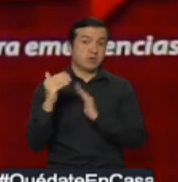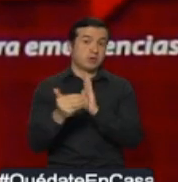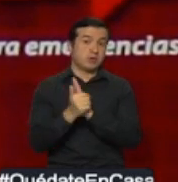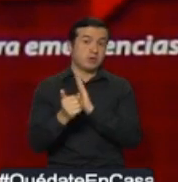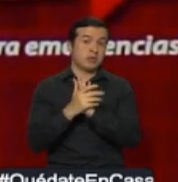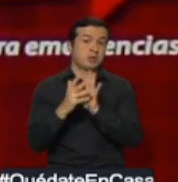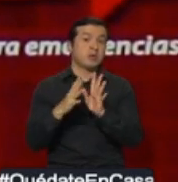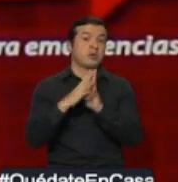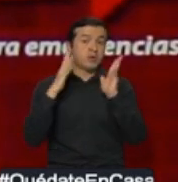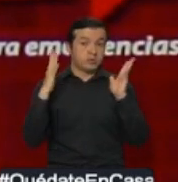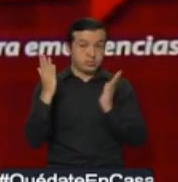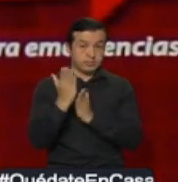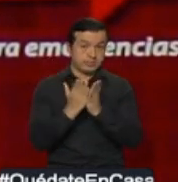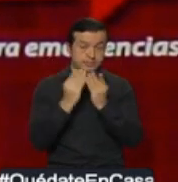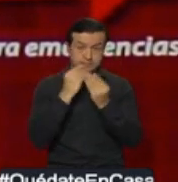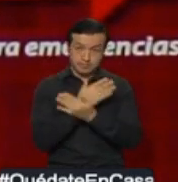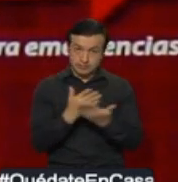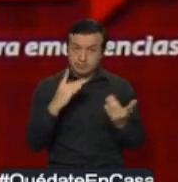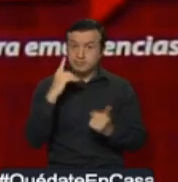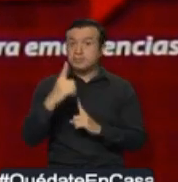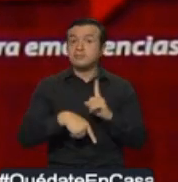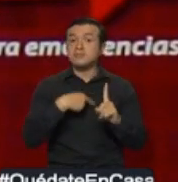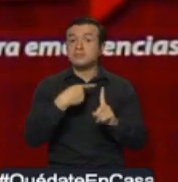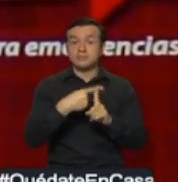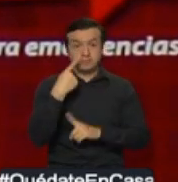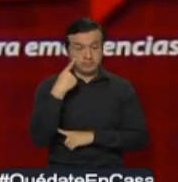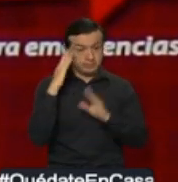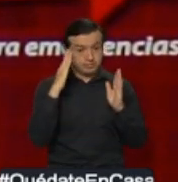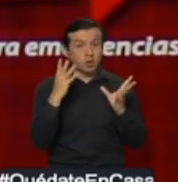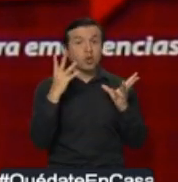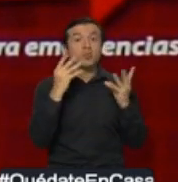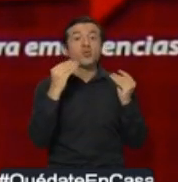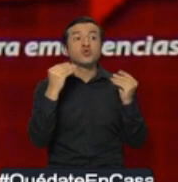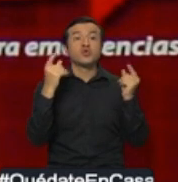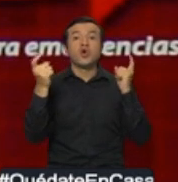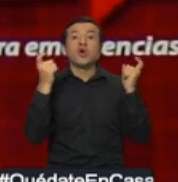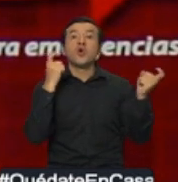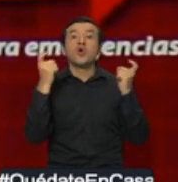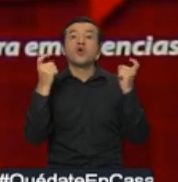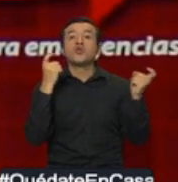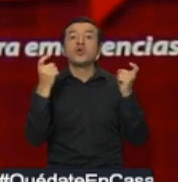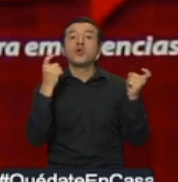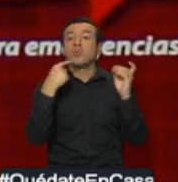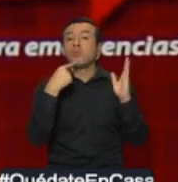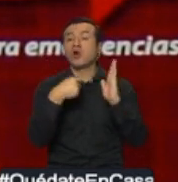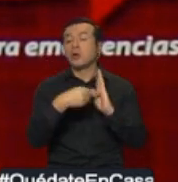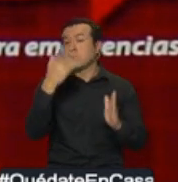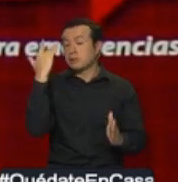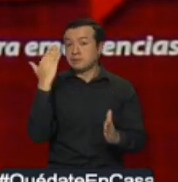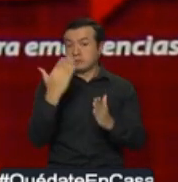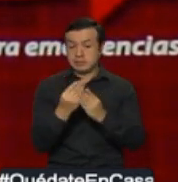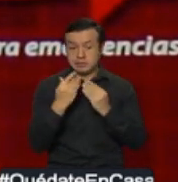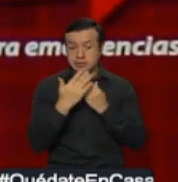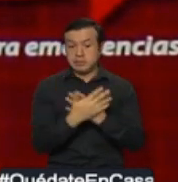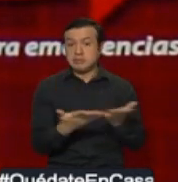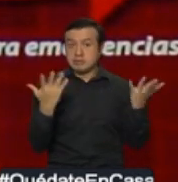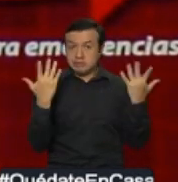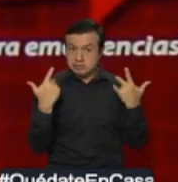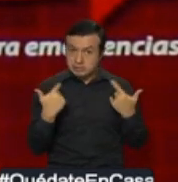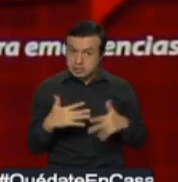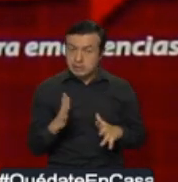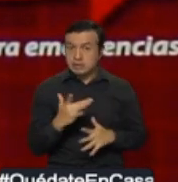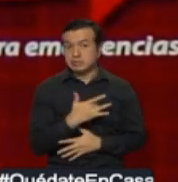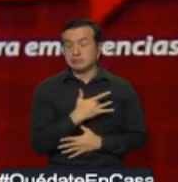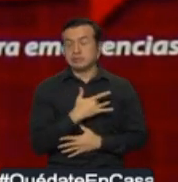para poder dar este servicio, pero también estamos haciendo muchos controles. En los últimos días hemos tenido la alerta